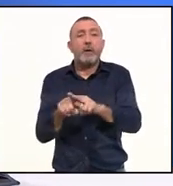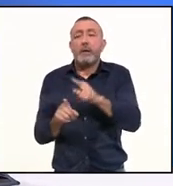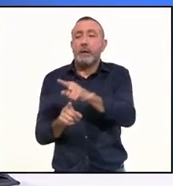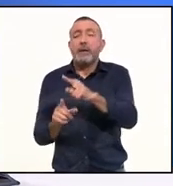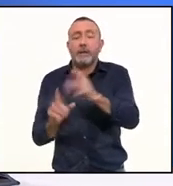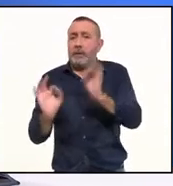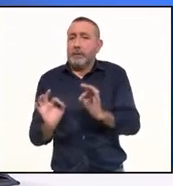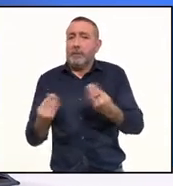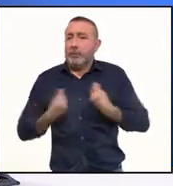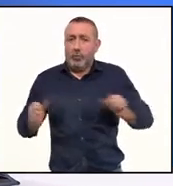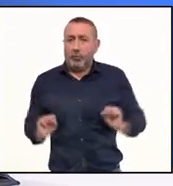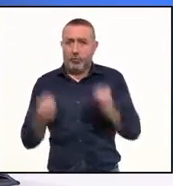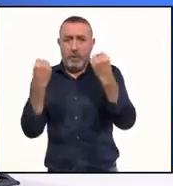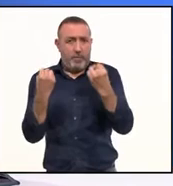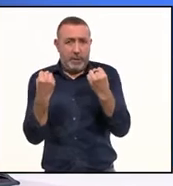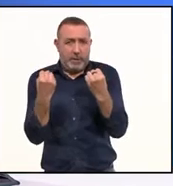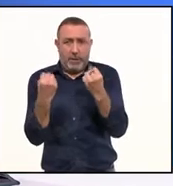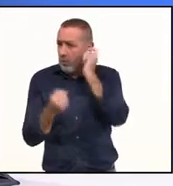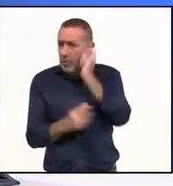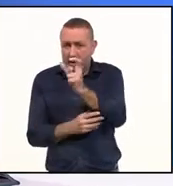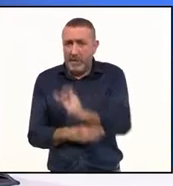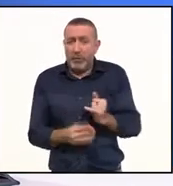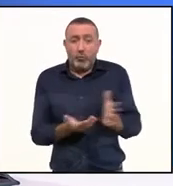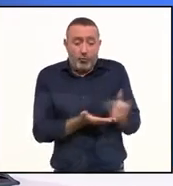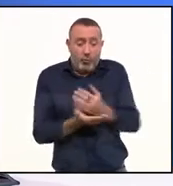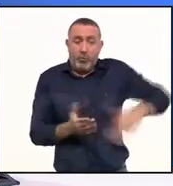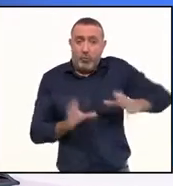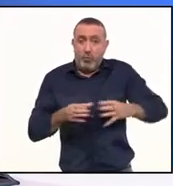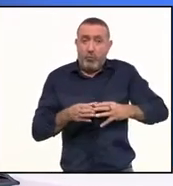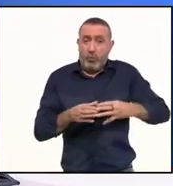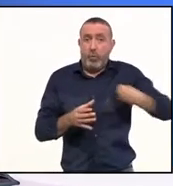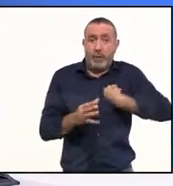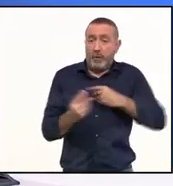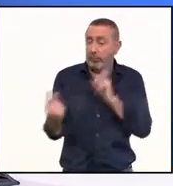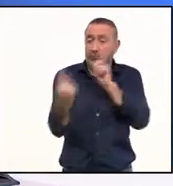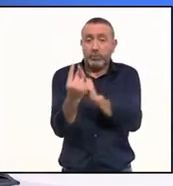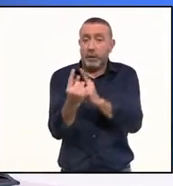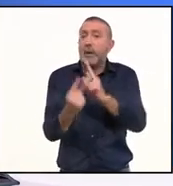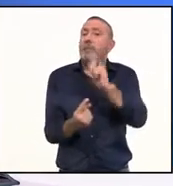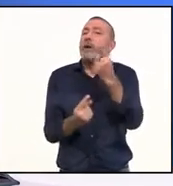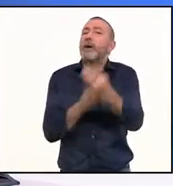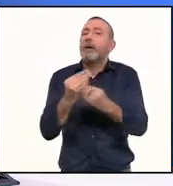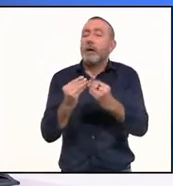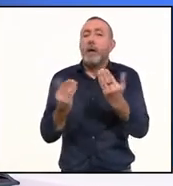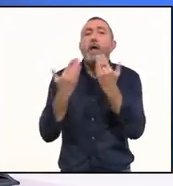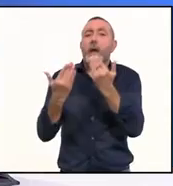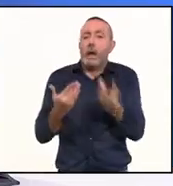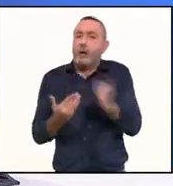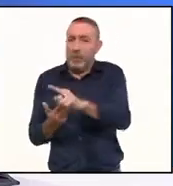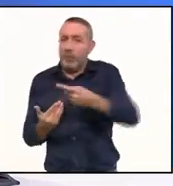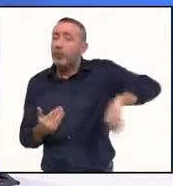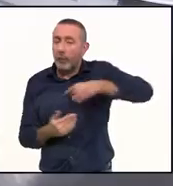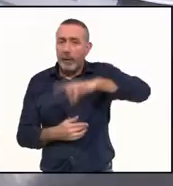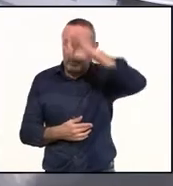superviviente para yo y todo el grupo nada más que interactuar con ella lo primero que le dais la enhorabuena se quedan asombrada porque